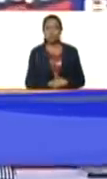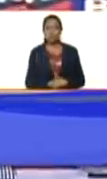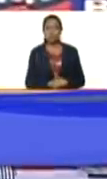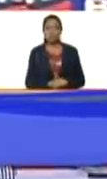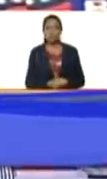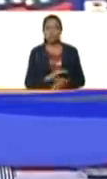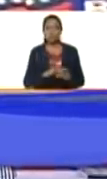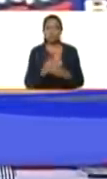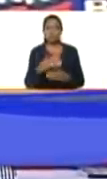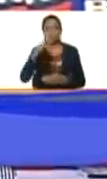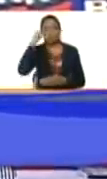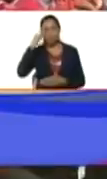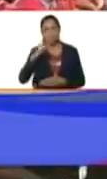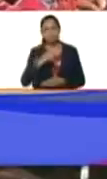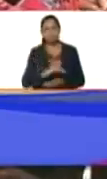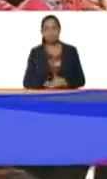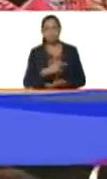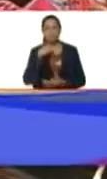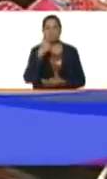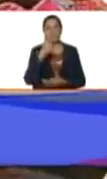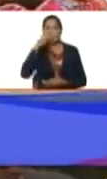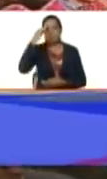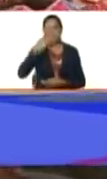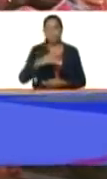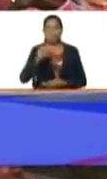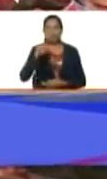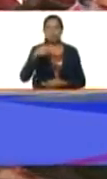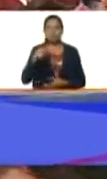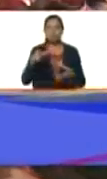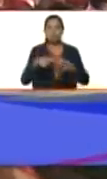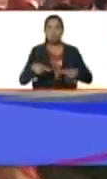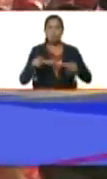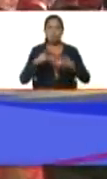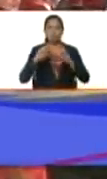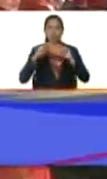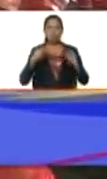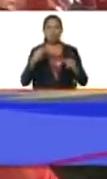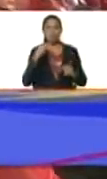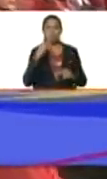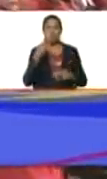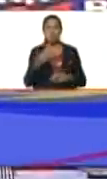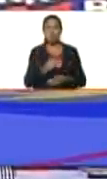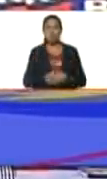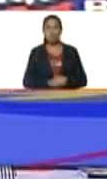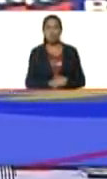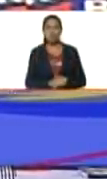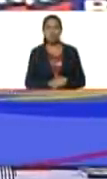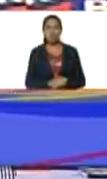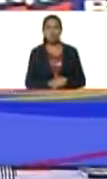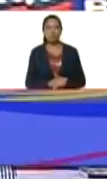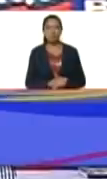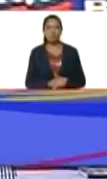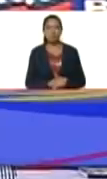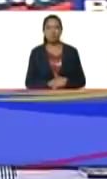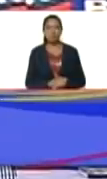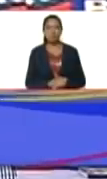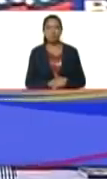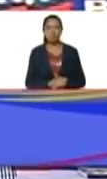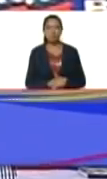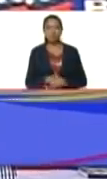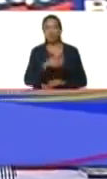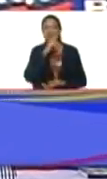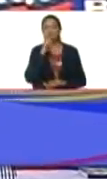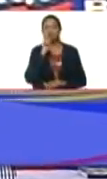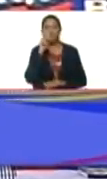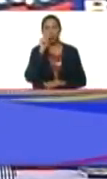Porque el de la milicia... Aquí está el vocero de la milicia de sí, este cuadrante. Sí, sí. Vamos a darle el micrófono, pues. ¿Cómo te llamas tú?